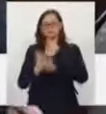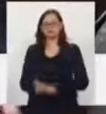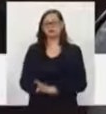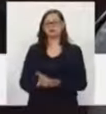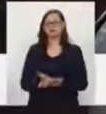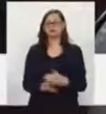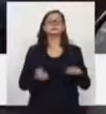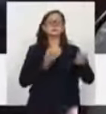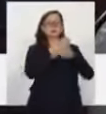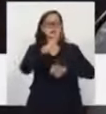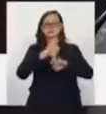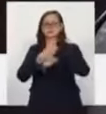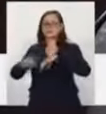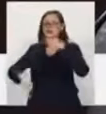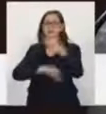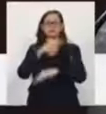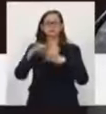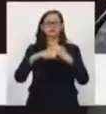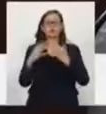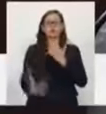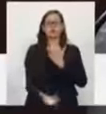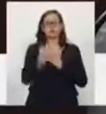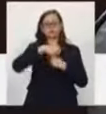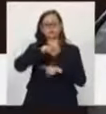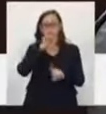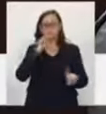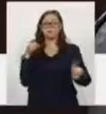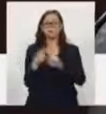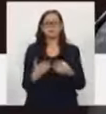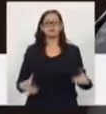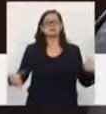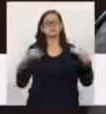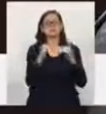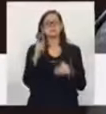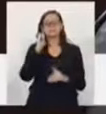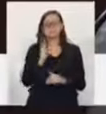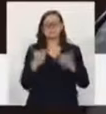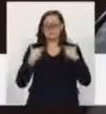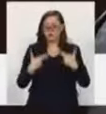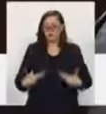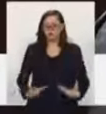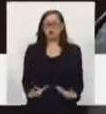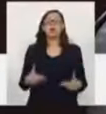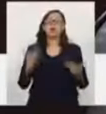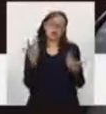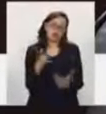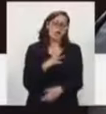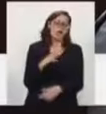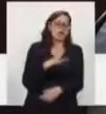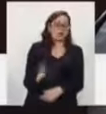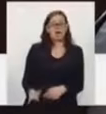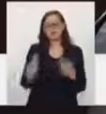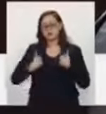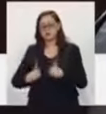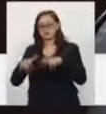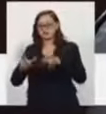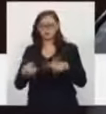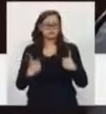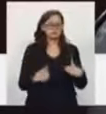en los estados inclusivos como reconocimiento expreso del hecho de que la humanidad está integrada por una